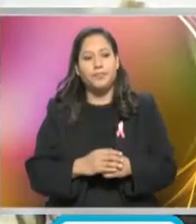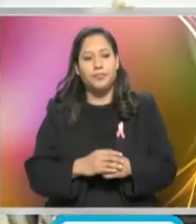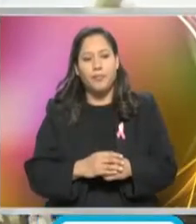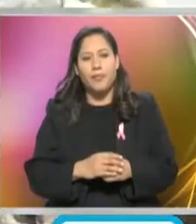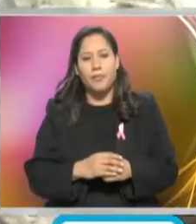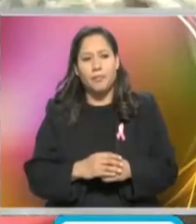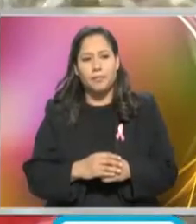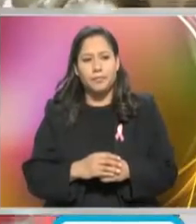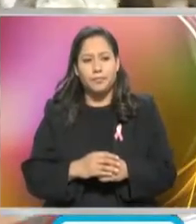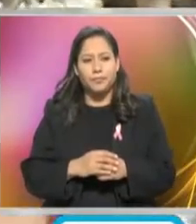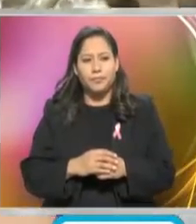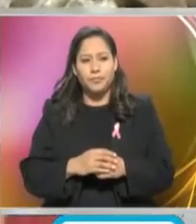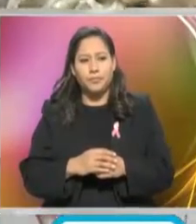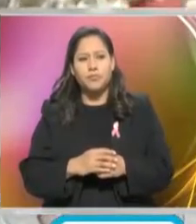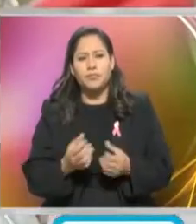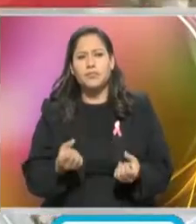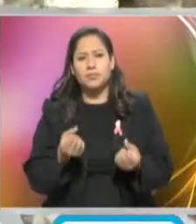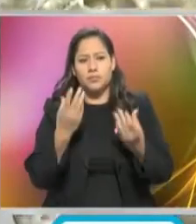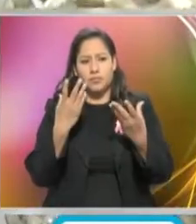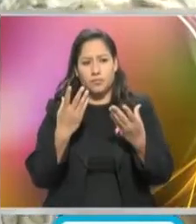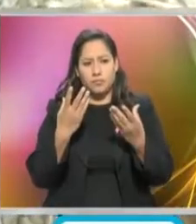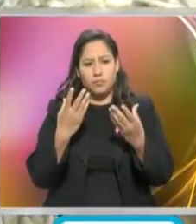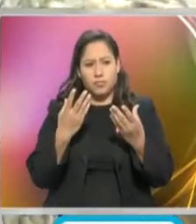Exacto. Vamos a ¿Y irlo cuántas? poniendo.